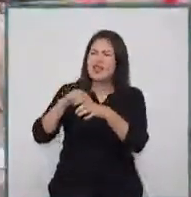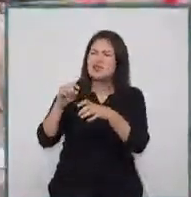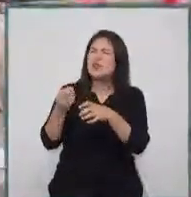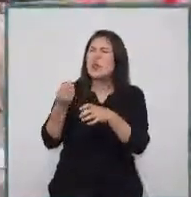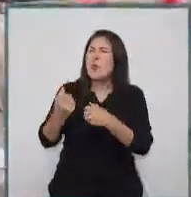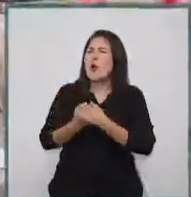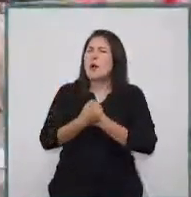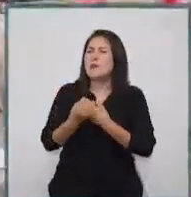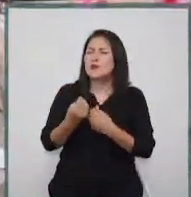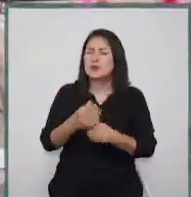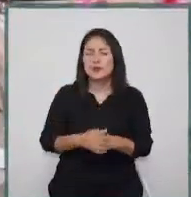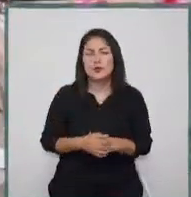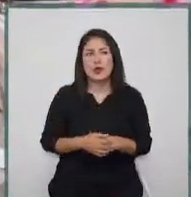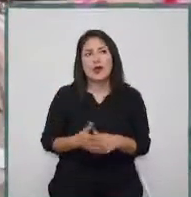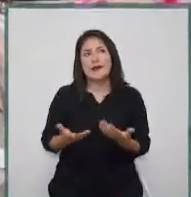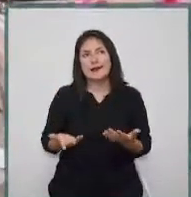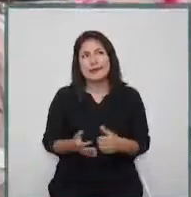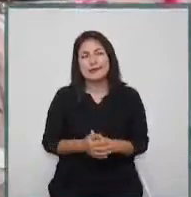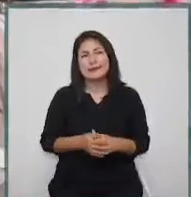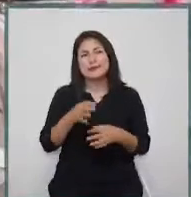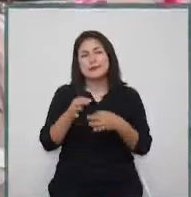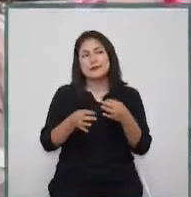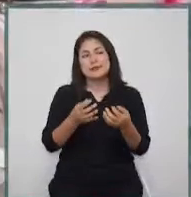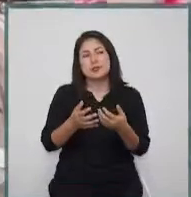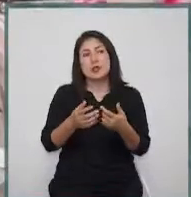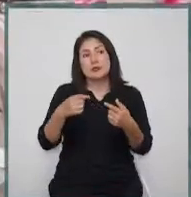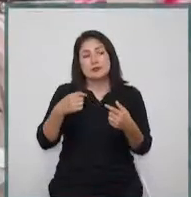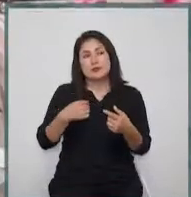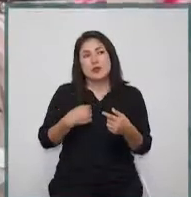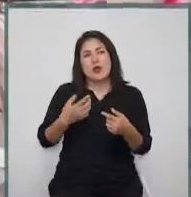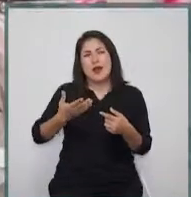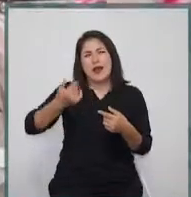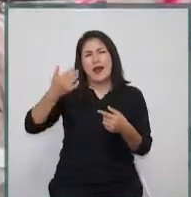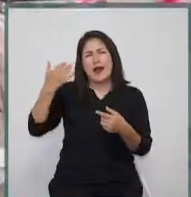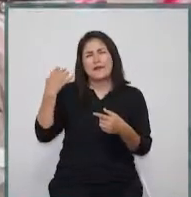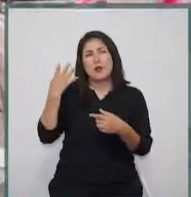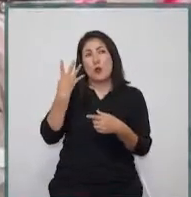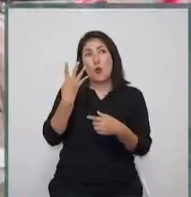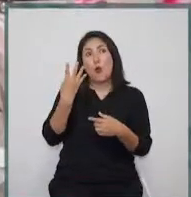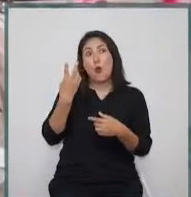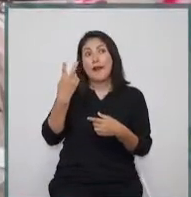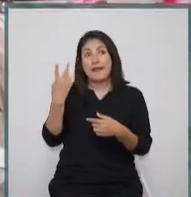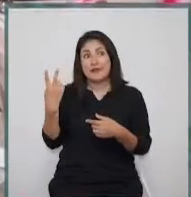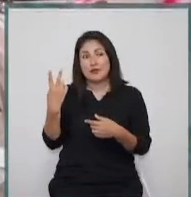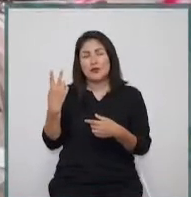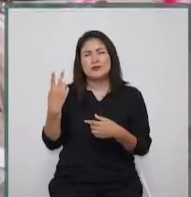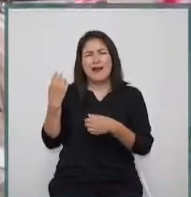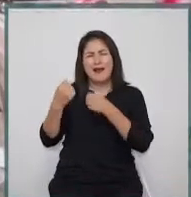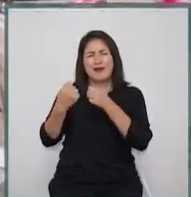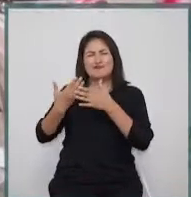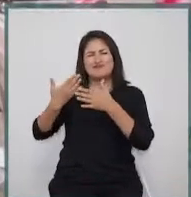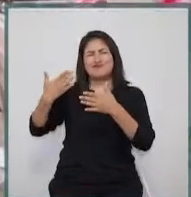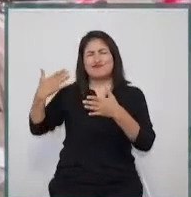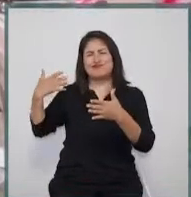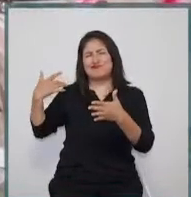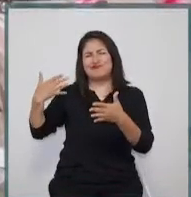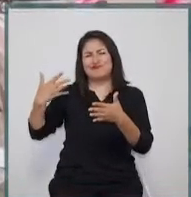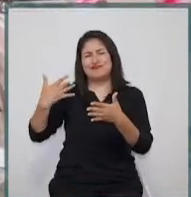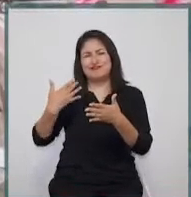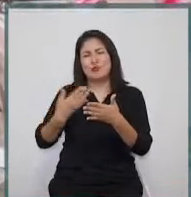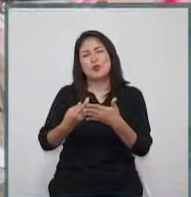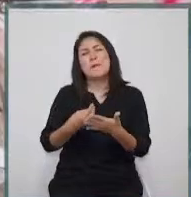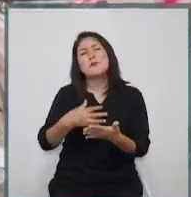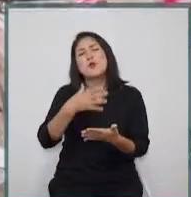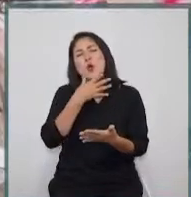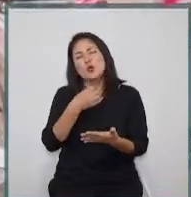por la fabricación de las máscaras? Nosotros más que todo nos hemos dedicado ya hace más de 42 años más o menos, por